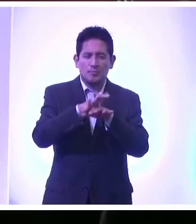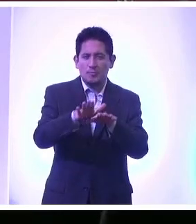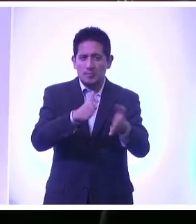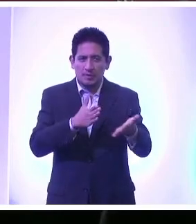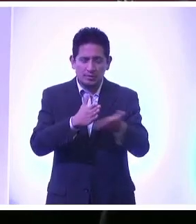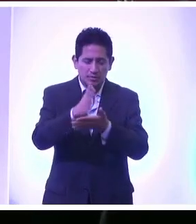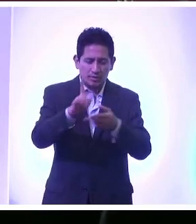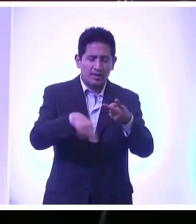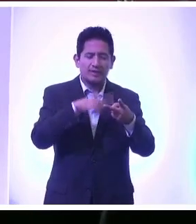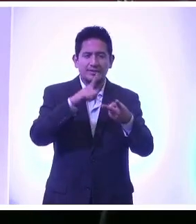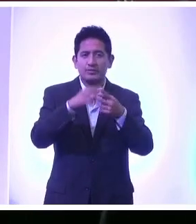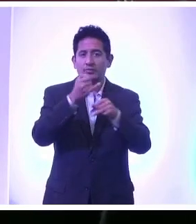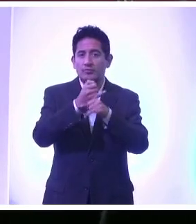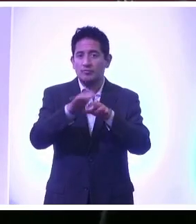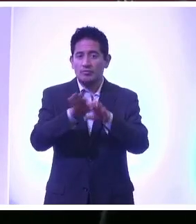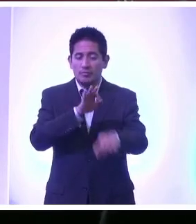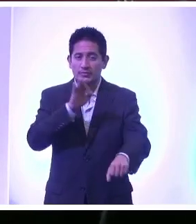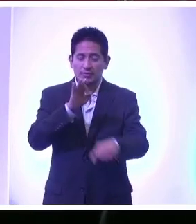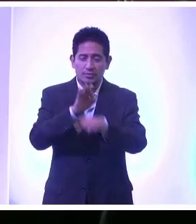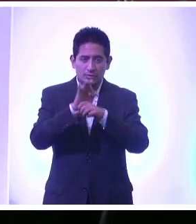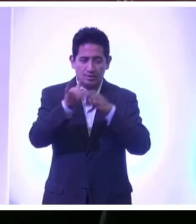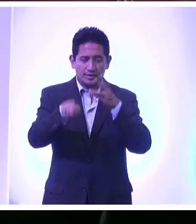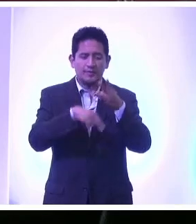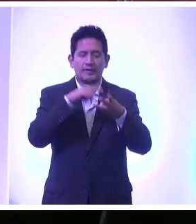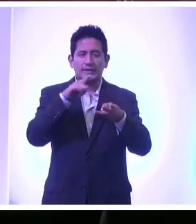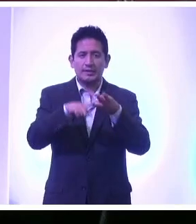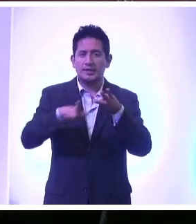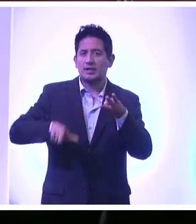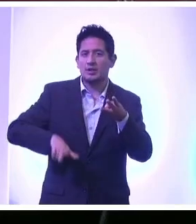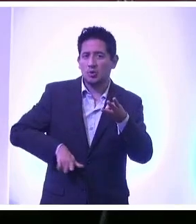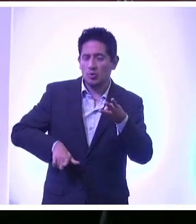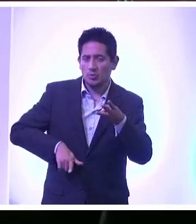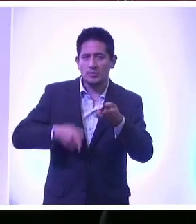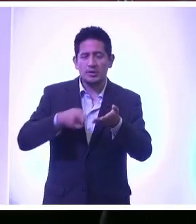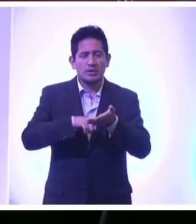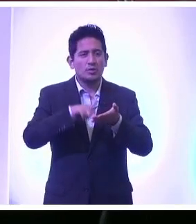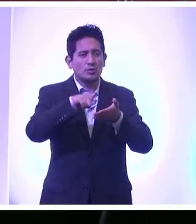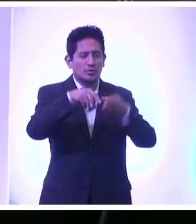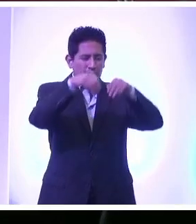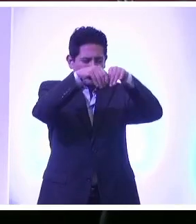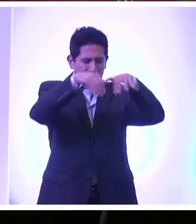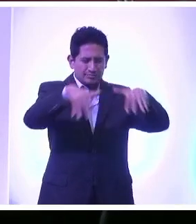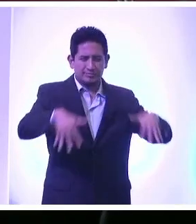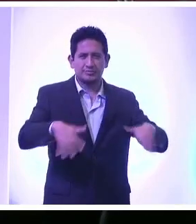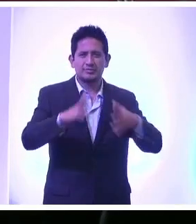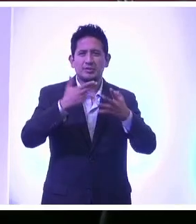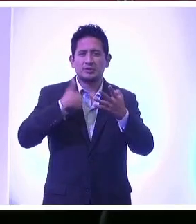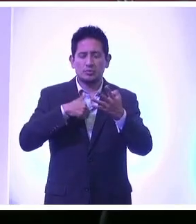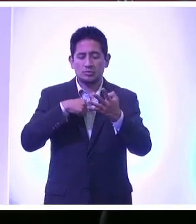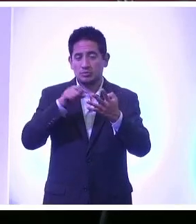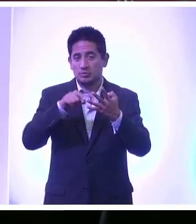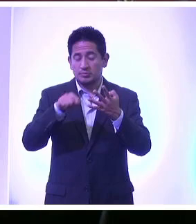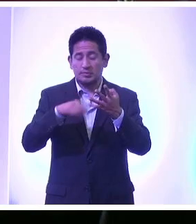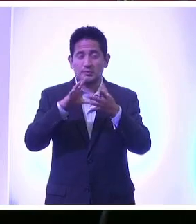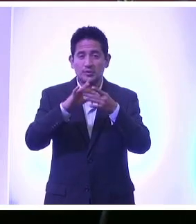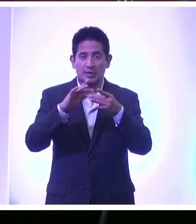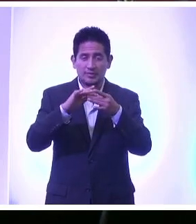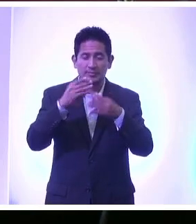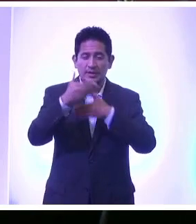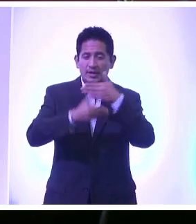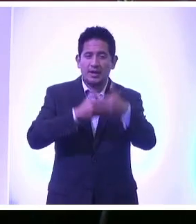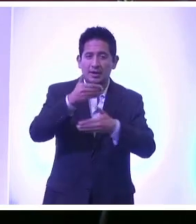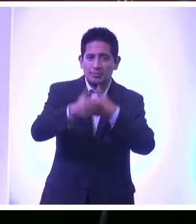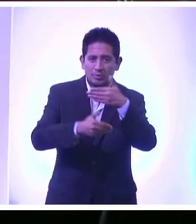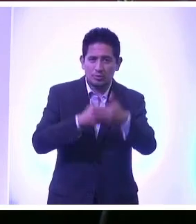personales también Hablamos de gobierno corporativo pero también Hablamos de compliance pero también Hablamos de procesos